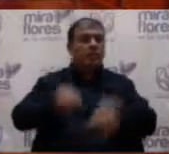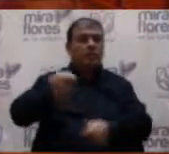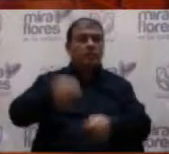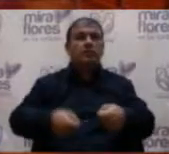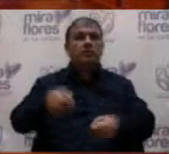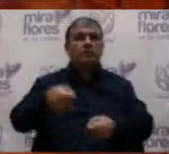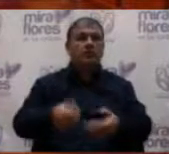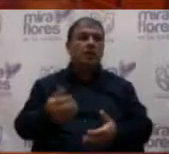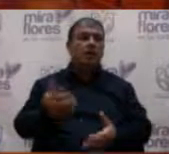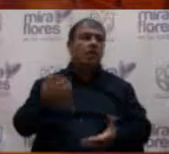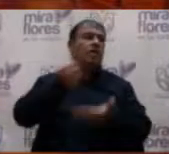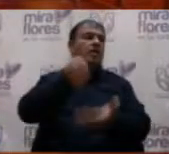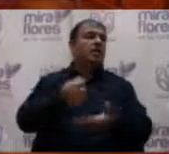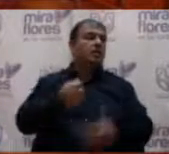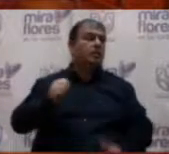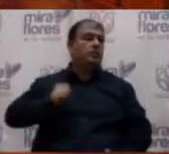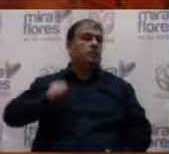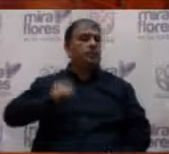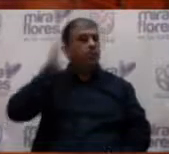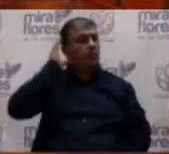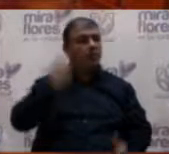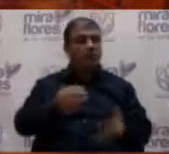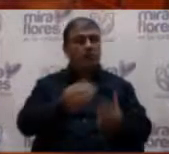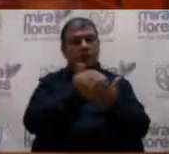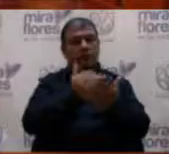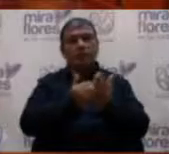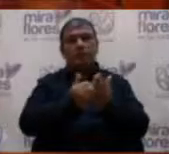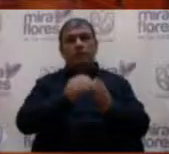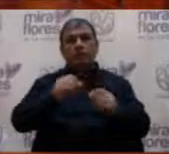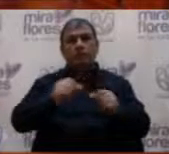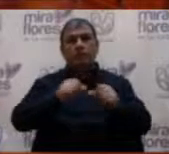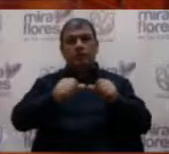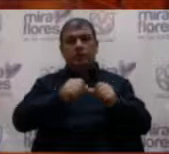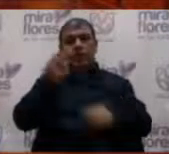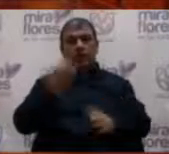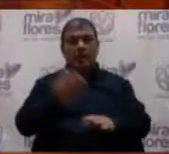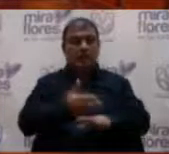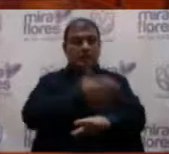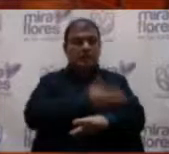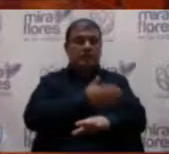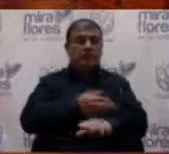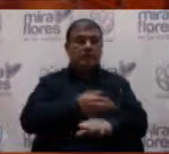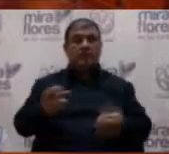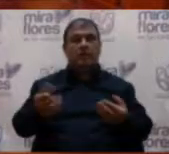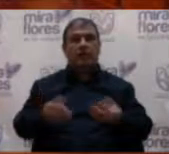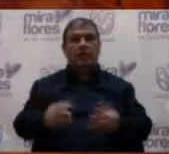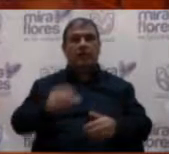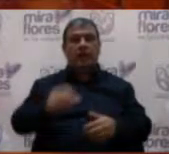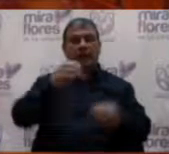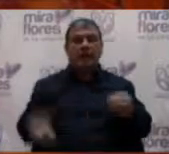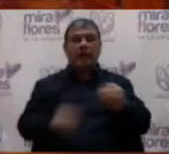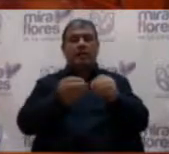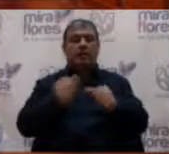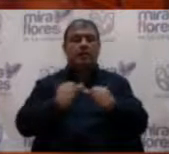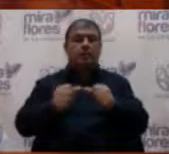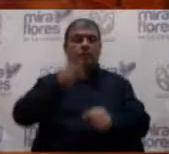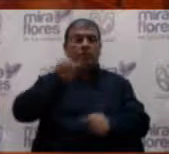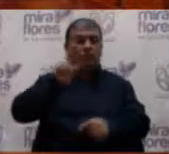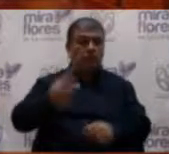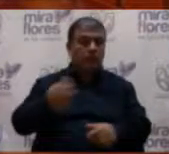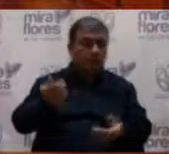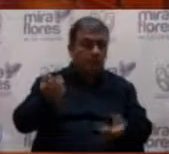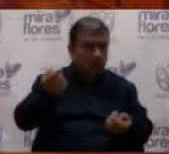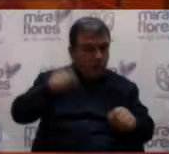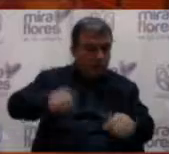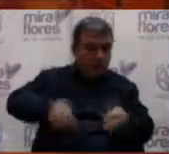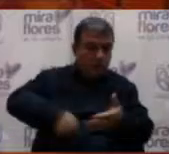Municipalidad de Miraflores, el cual se alude en la cláusula segunda, antecedentes referente a la adenda número 1 respecto al contrato